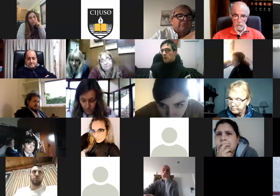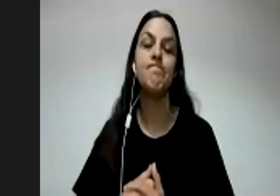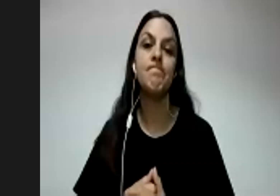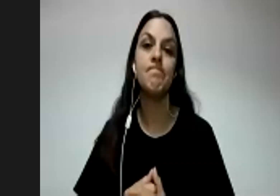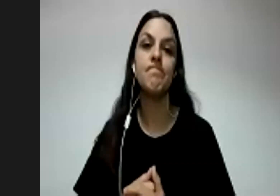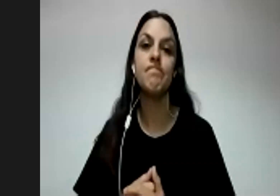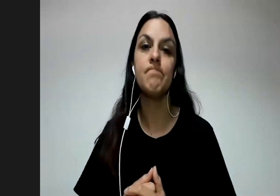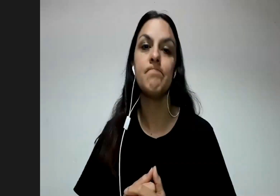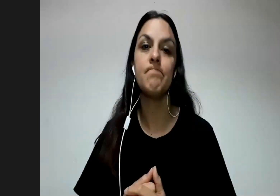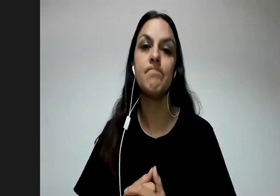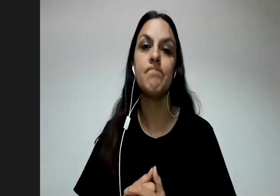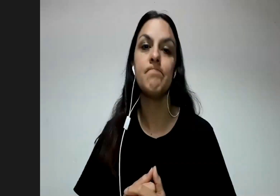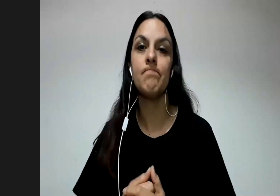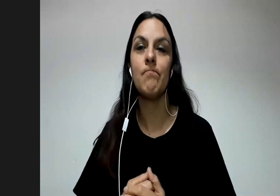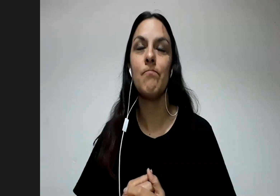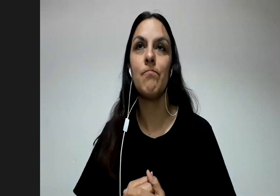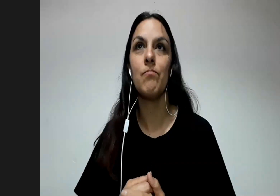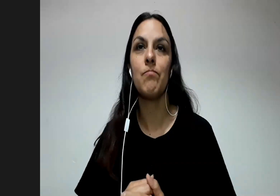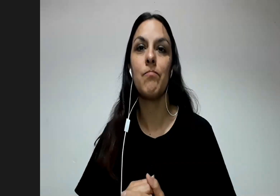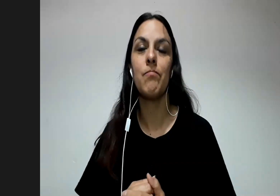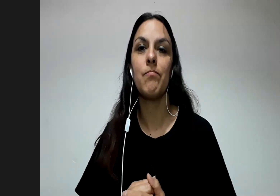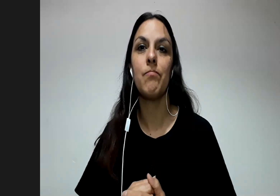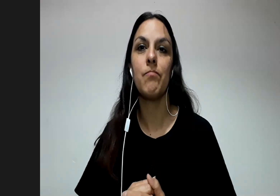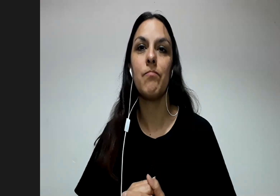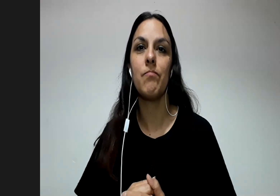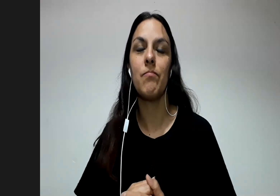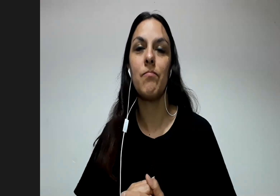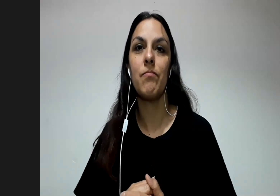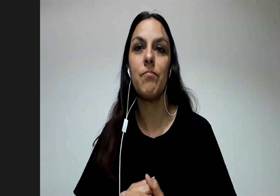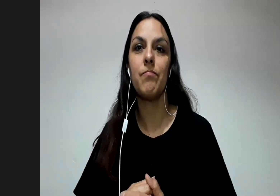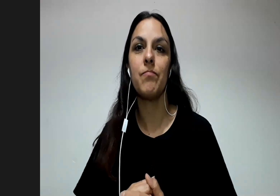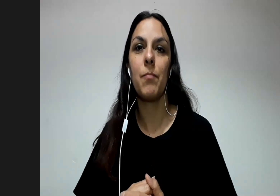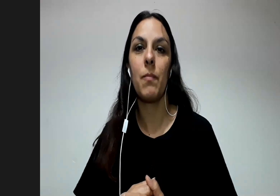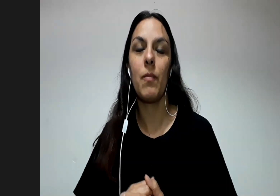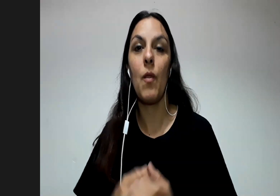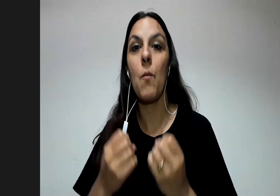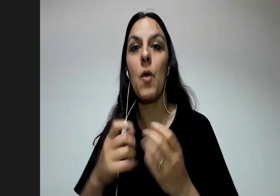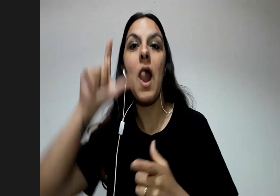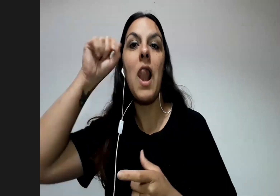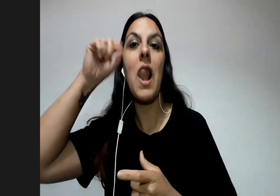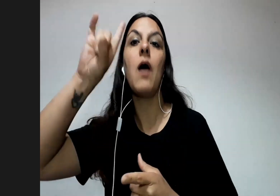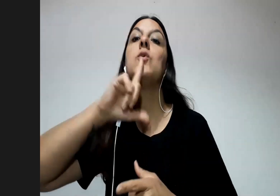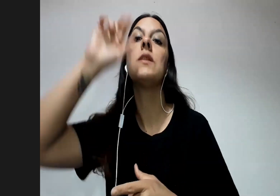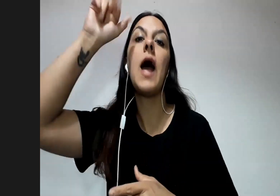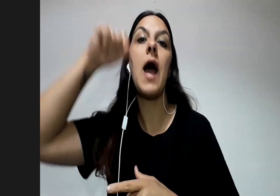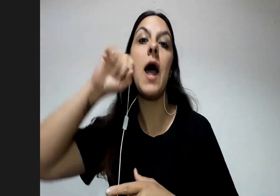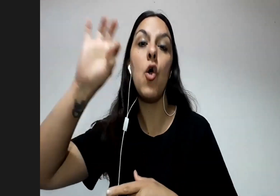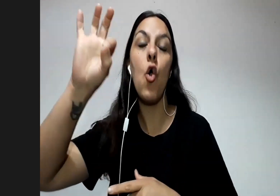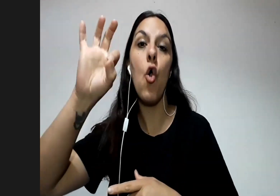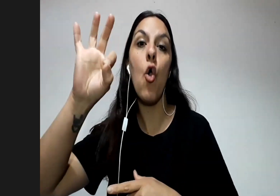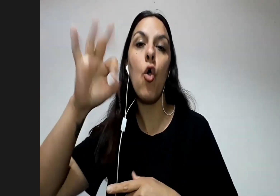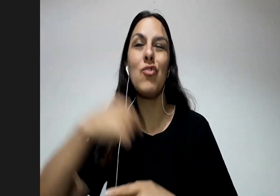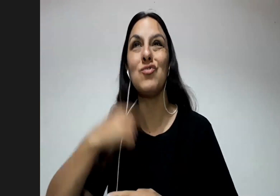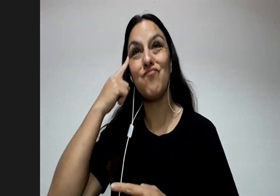Bueno, espero haber respondido. Acá, Lautaro, que supongo yo que debe ser